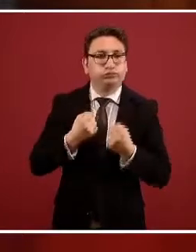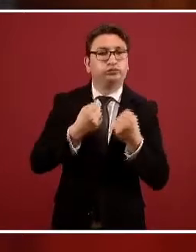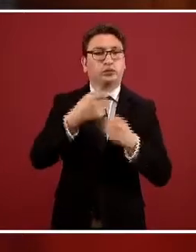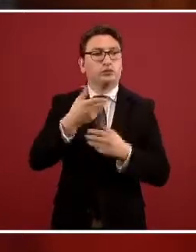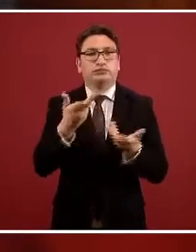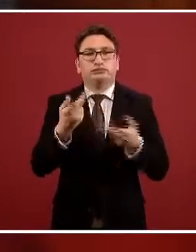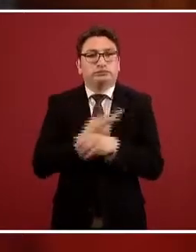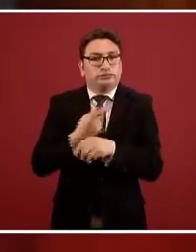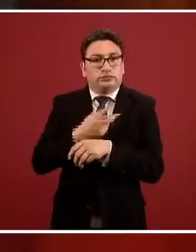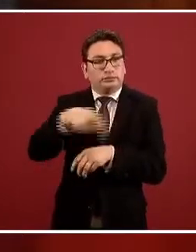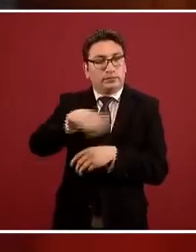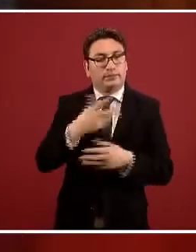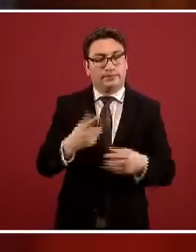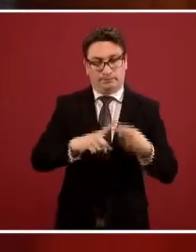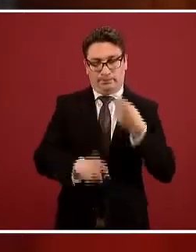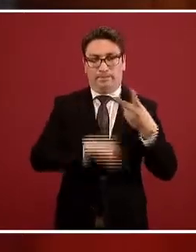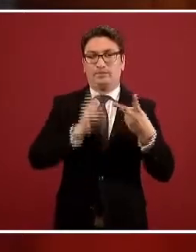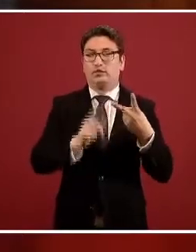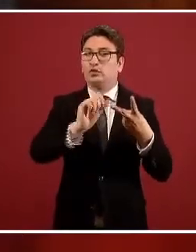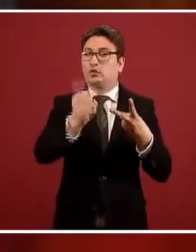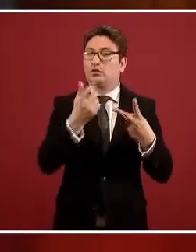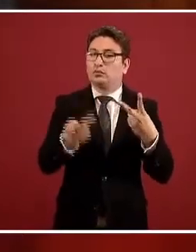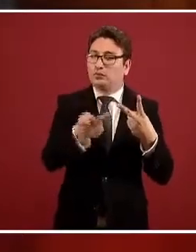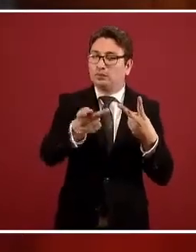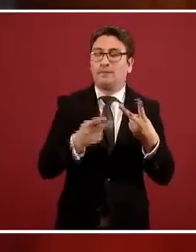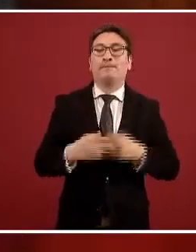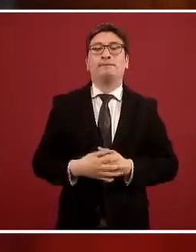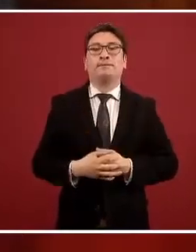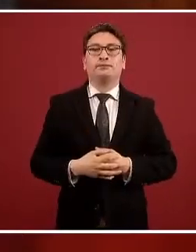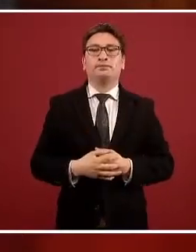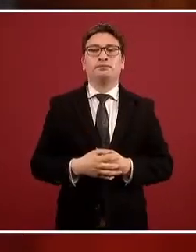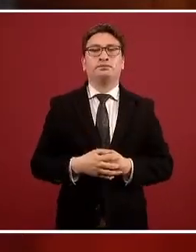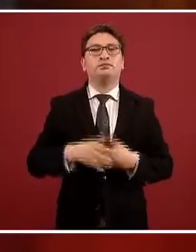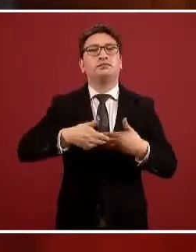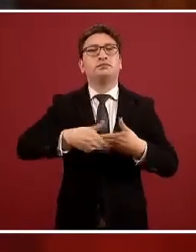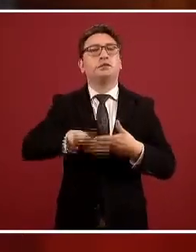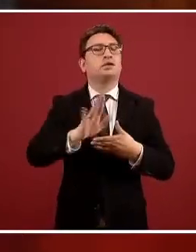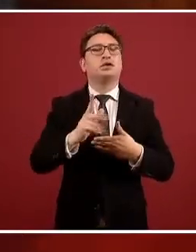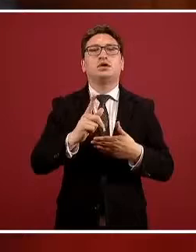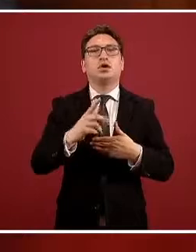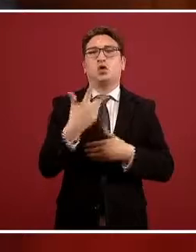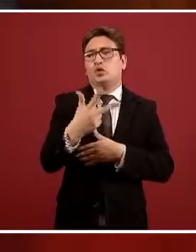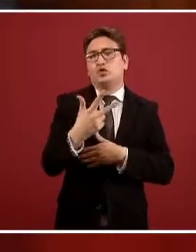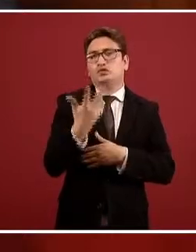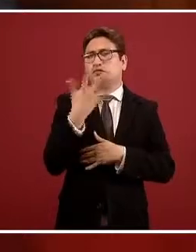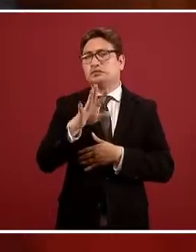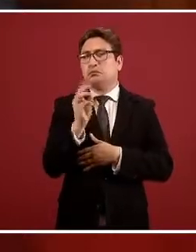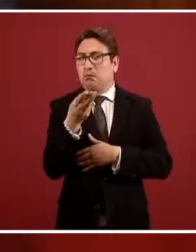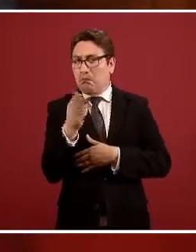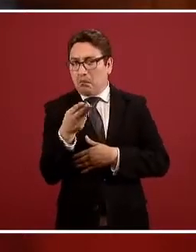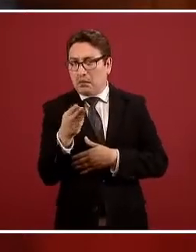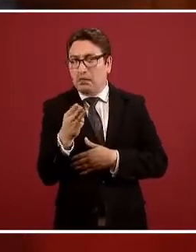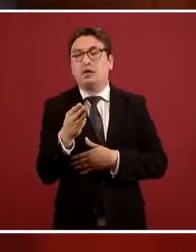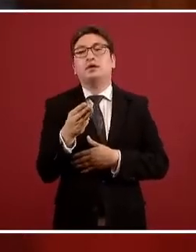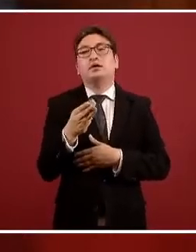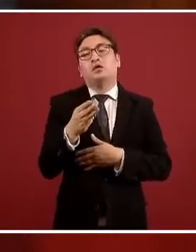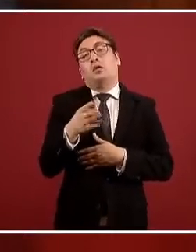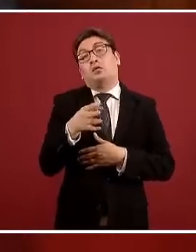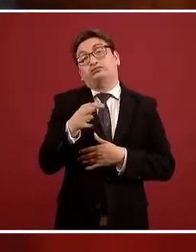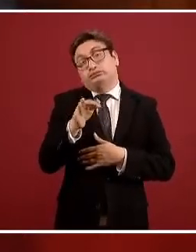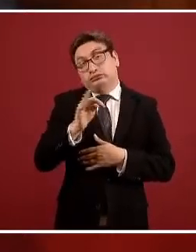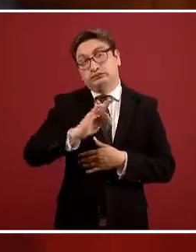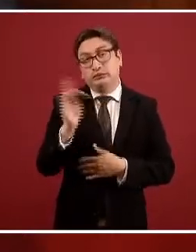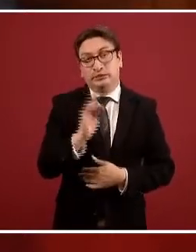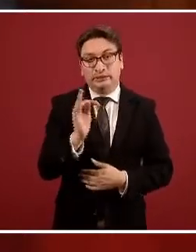pago. Y mi segunda pregunta es, de aquí al 8 a 10 de mayo, que se espera